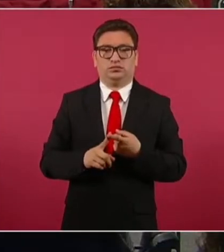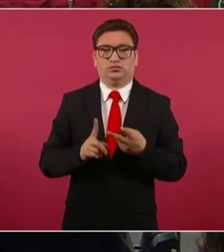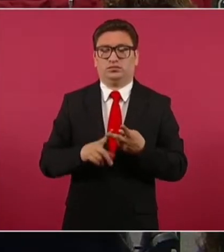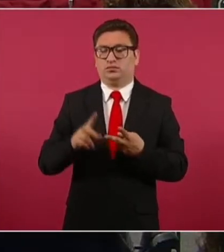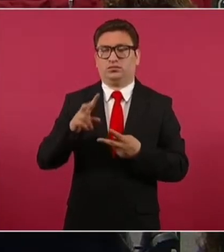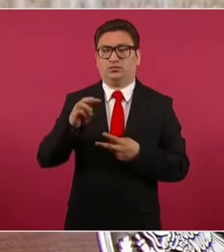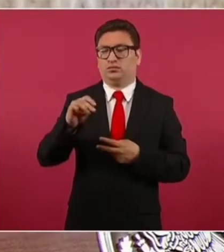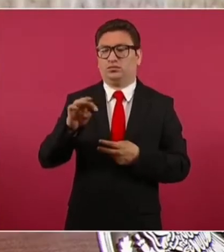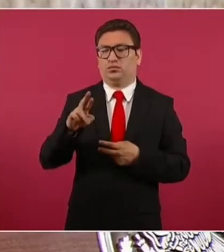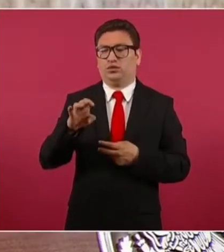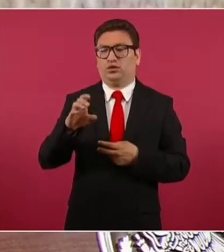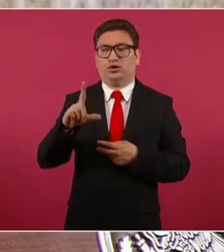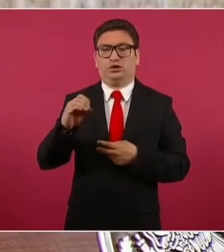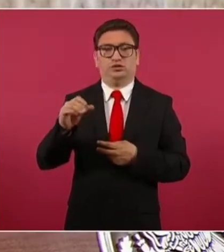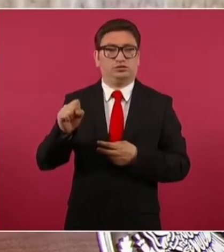Morelos tampoco,